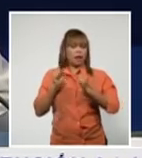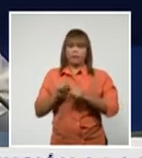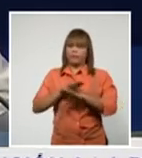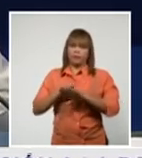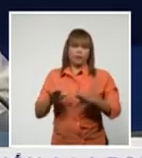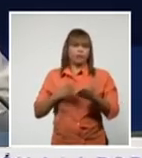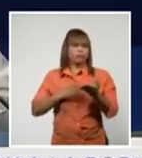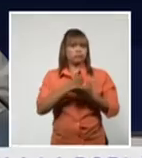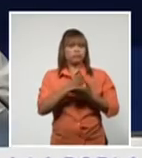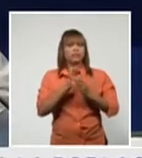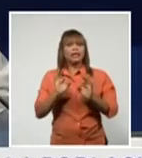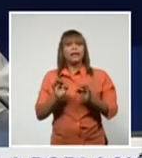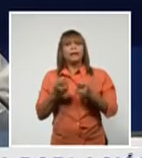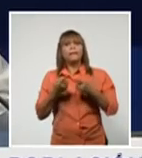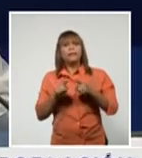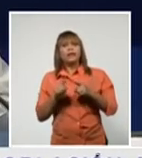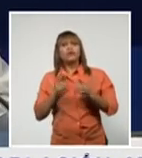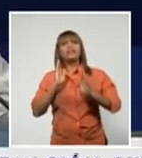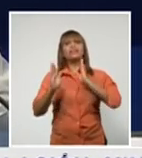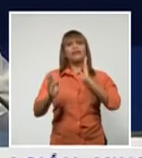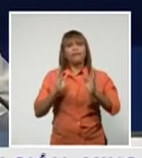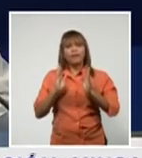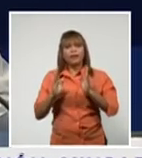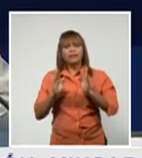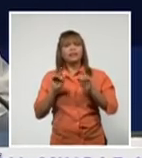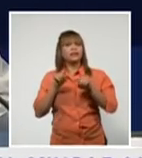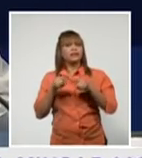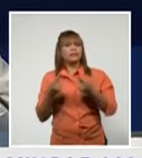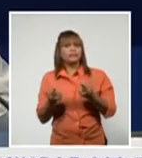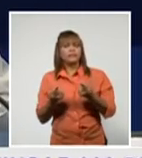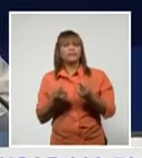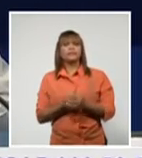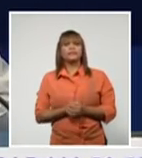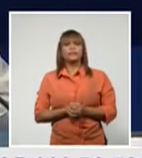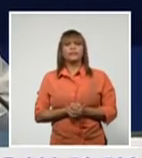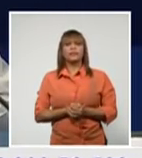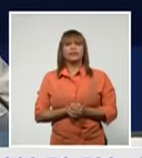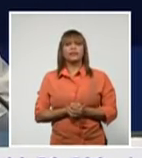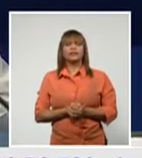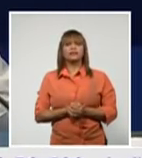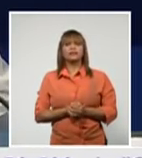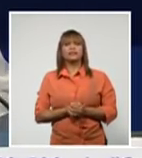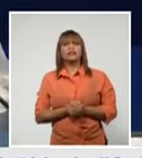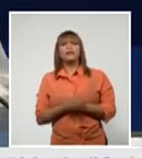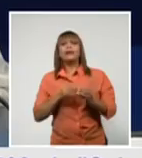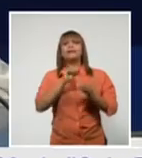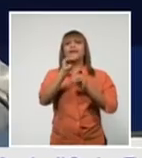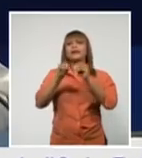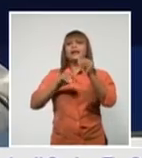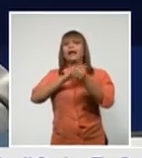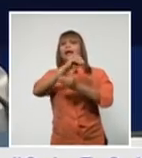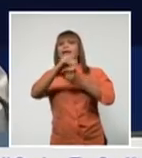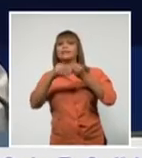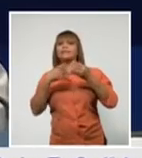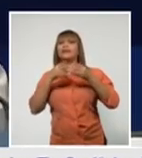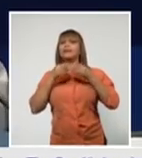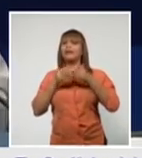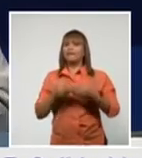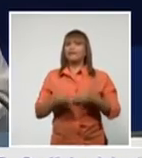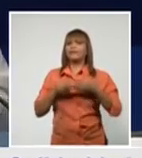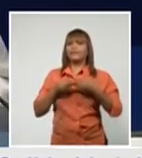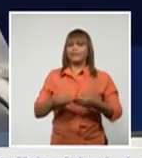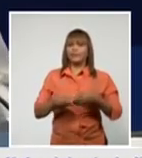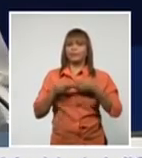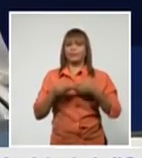que la fase de transmisión autóctona limitada, pues va a tener alguna flexibilización de